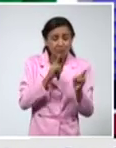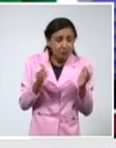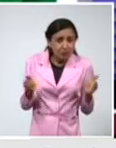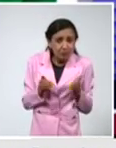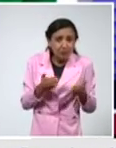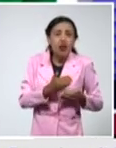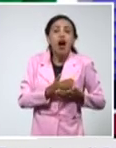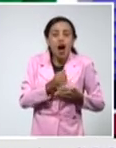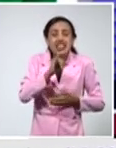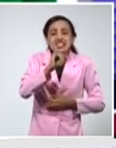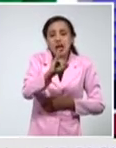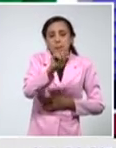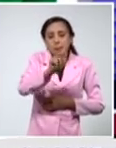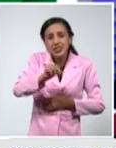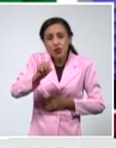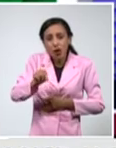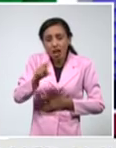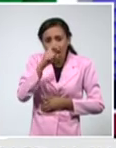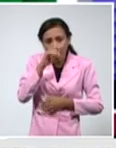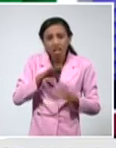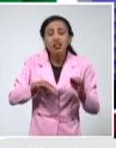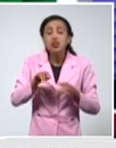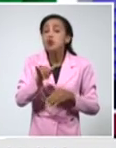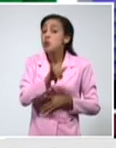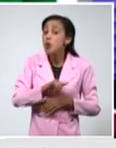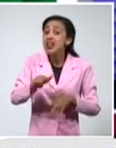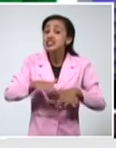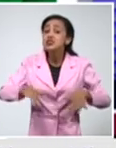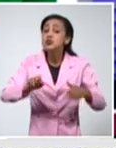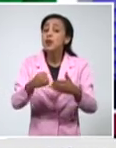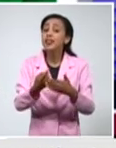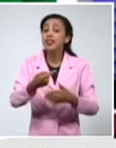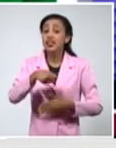decir, y ya con este comportamiento del día de ayer,